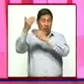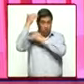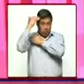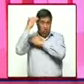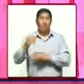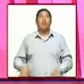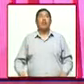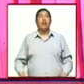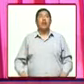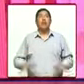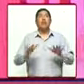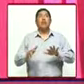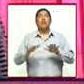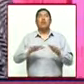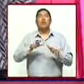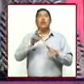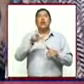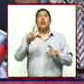Tenemos alrededor de